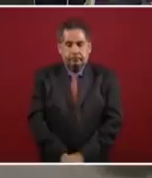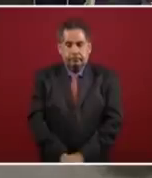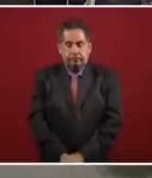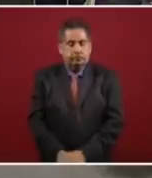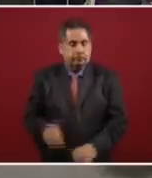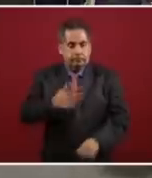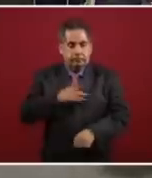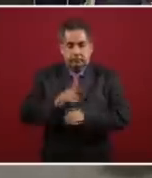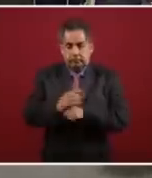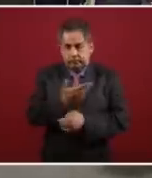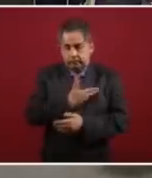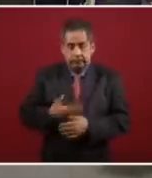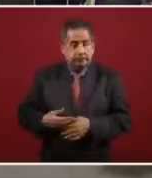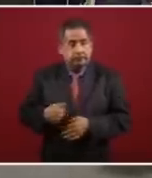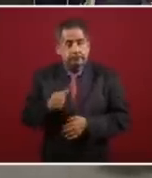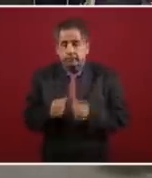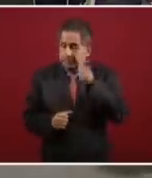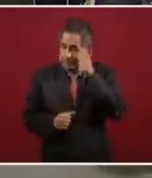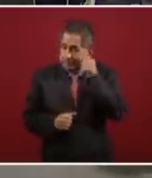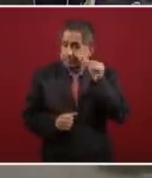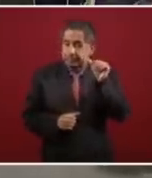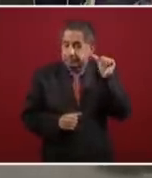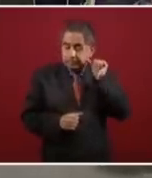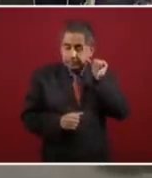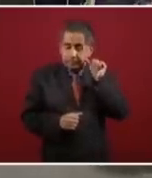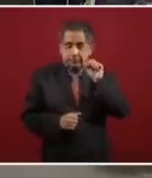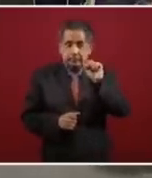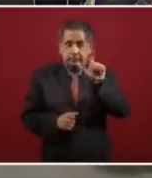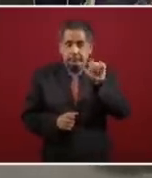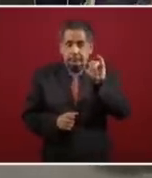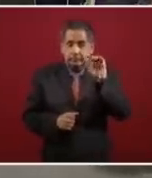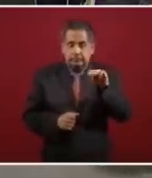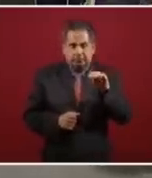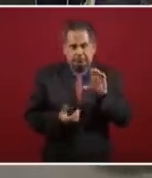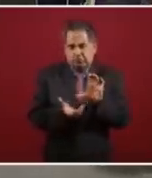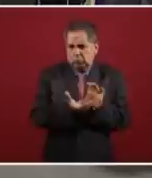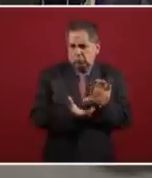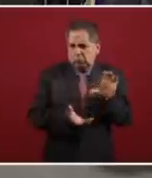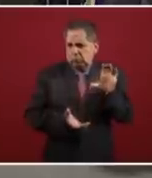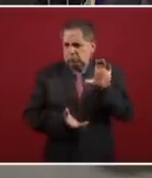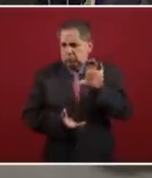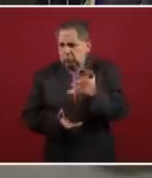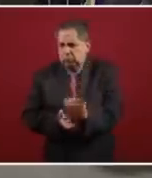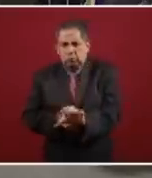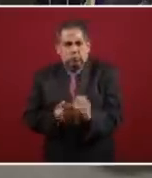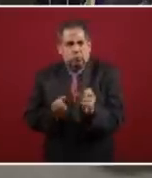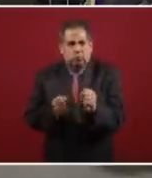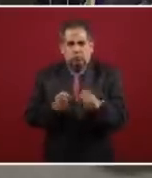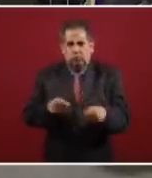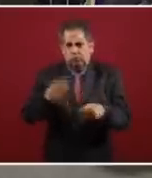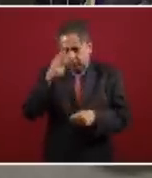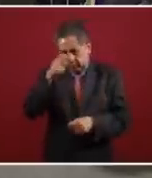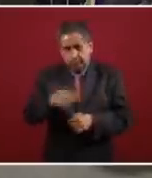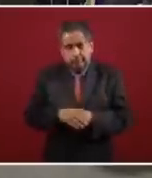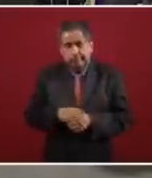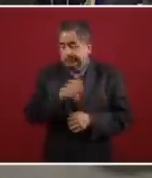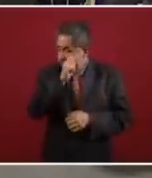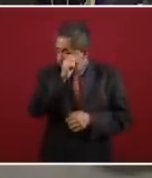Buenos días, presidente. Ayer Carlos Slim anunció una fuerte inversión para México. También dice que es una vergüenza